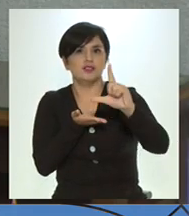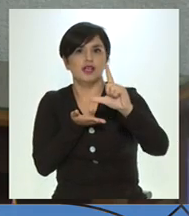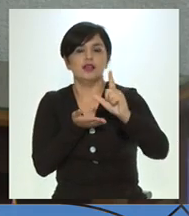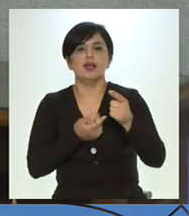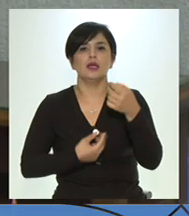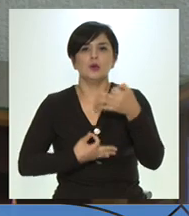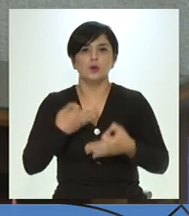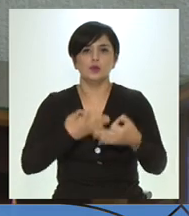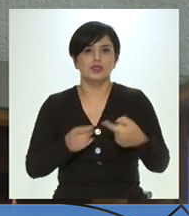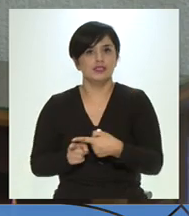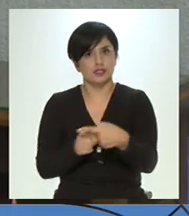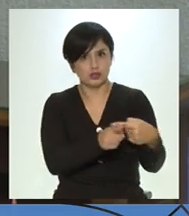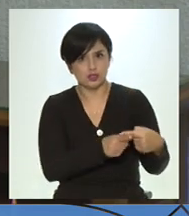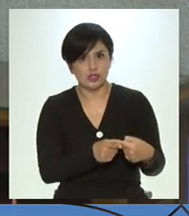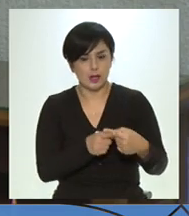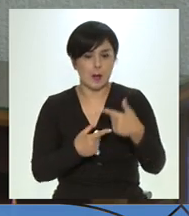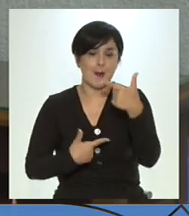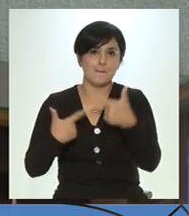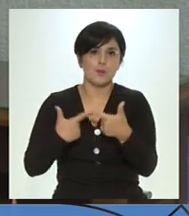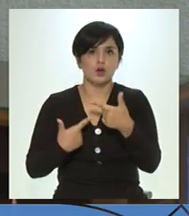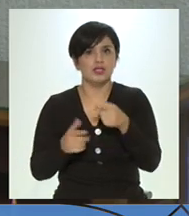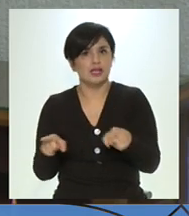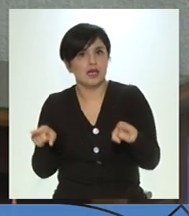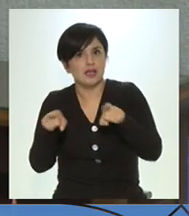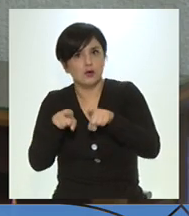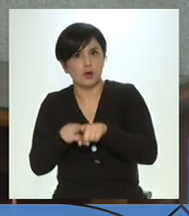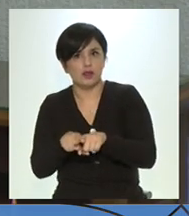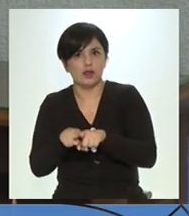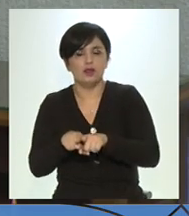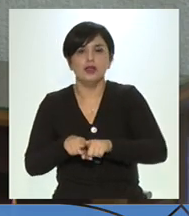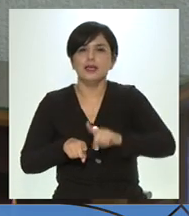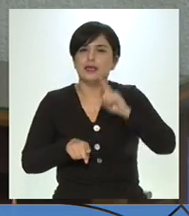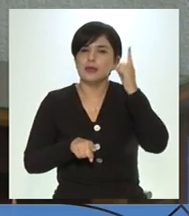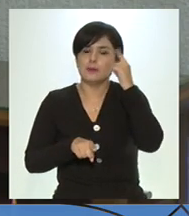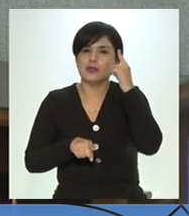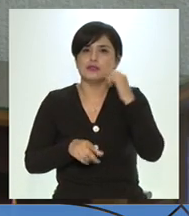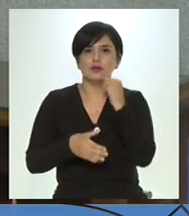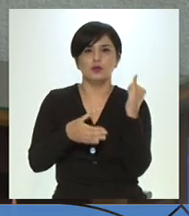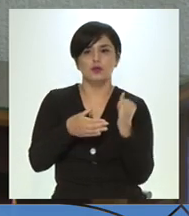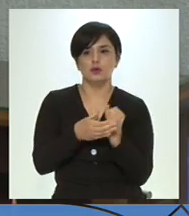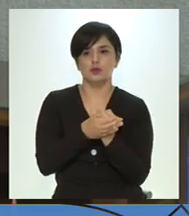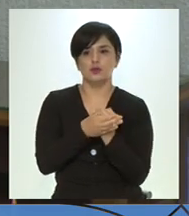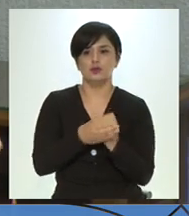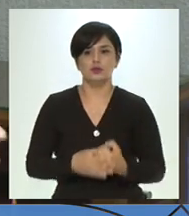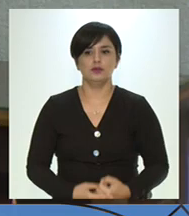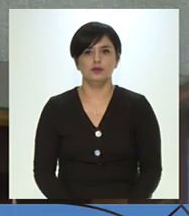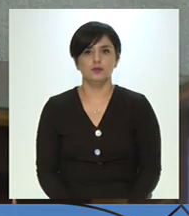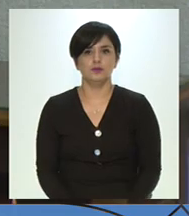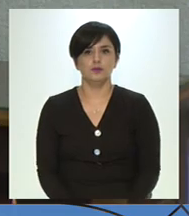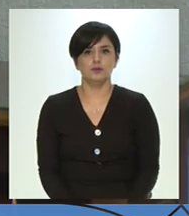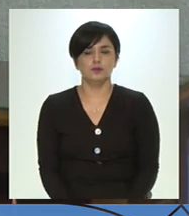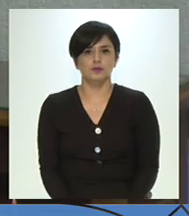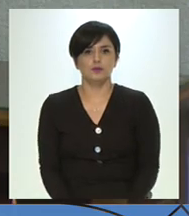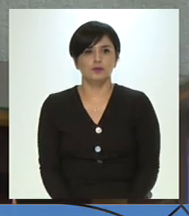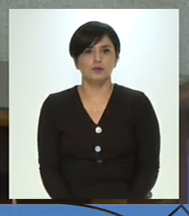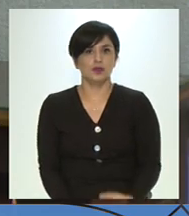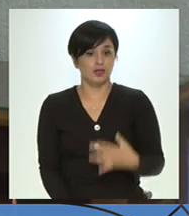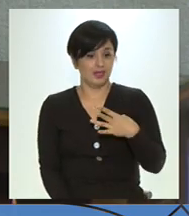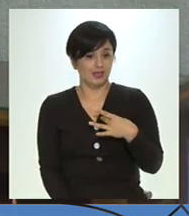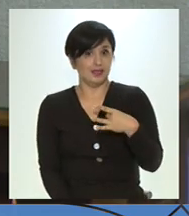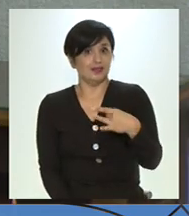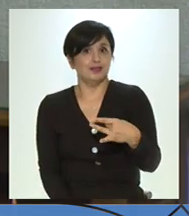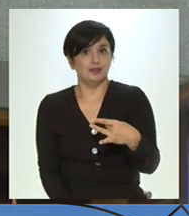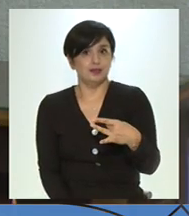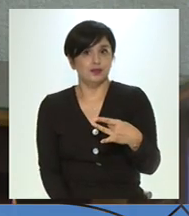en políticas de igualdad y en sentido de inclusión providencialmente esta nominación